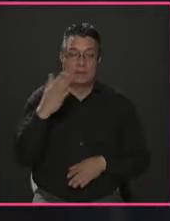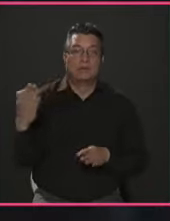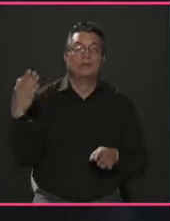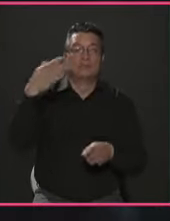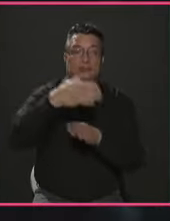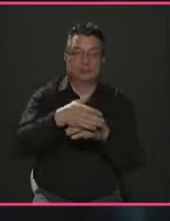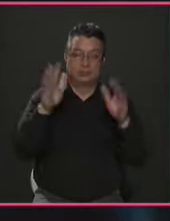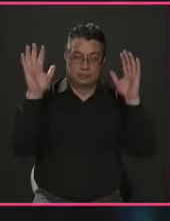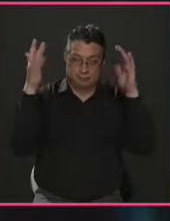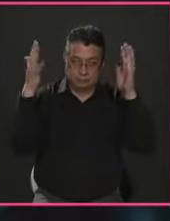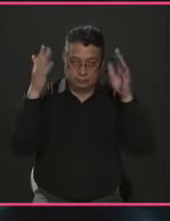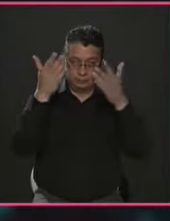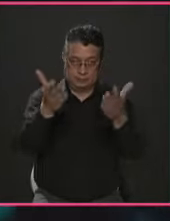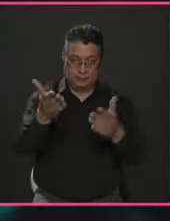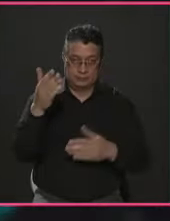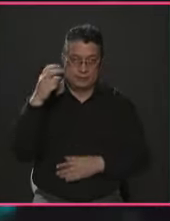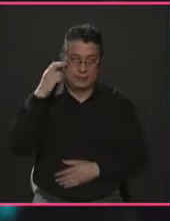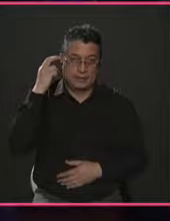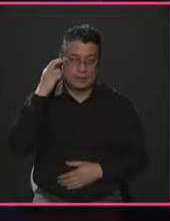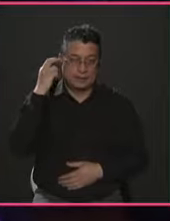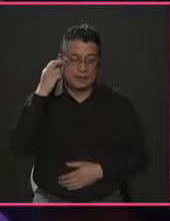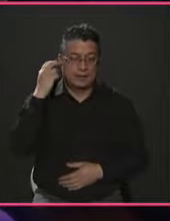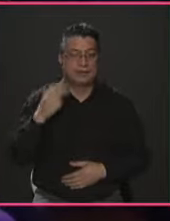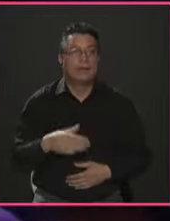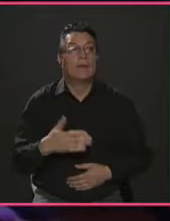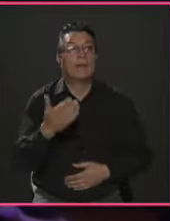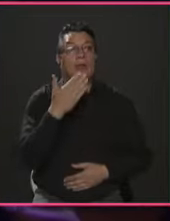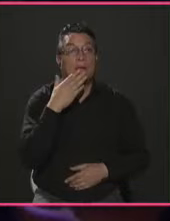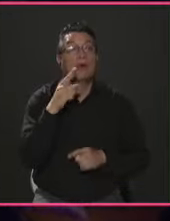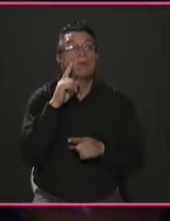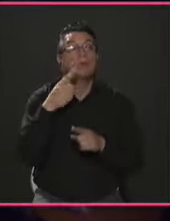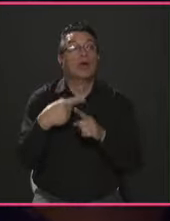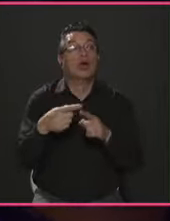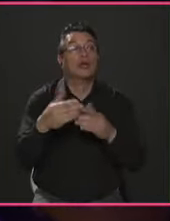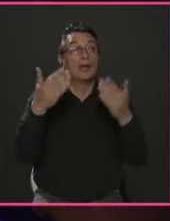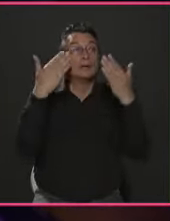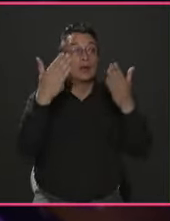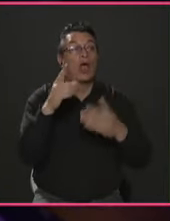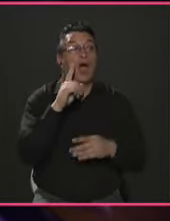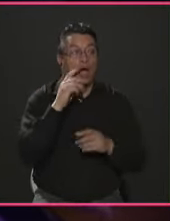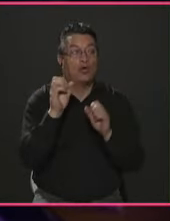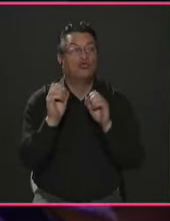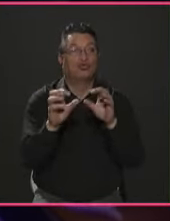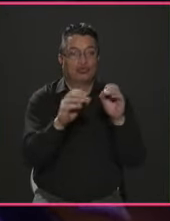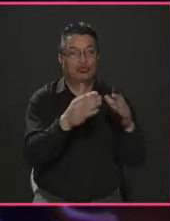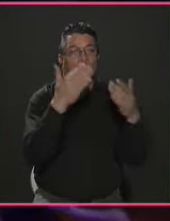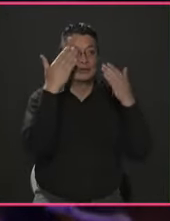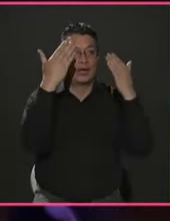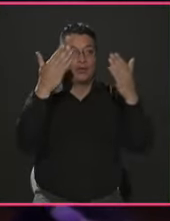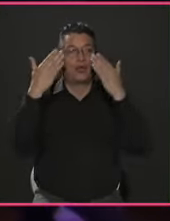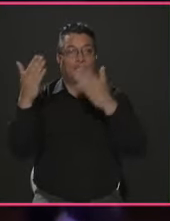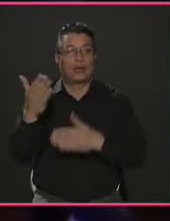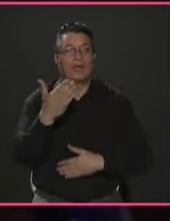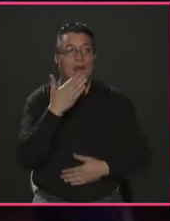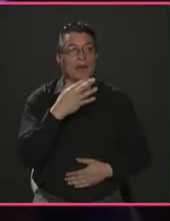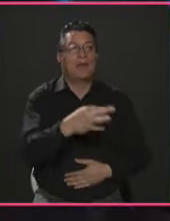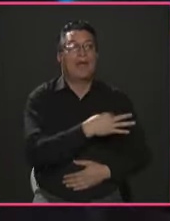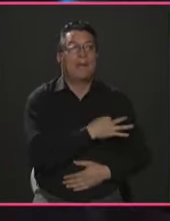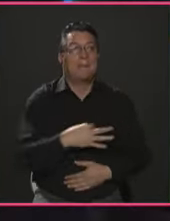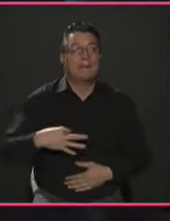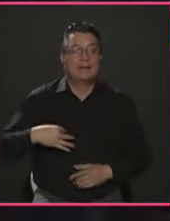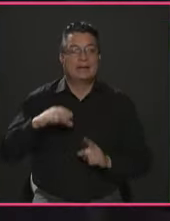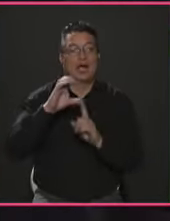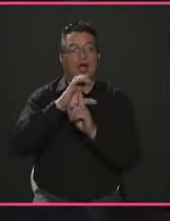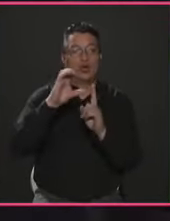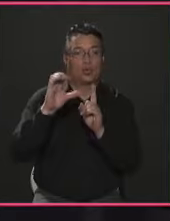para por favor un aplauso a más saludamos querida Pascal hay muchos a queremos saludar también la ministra de